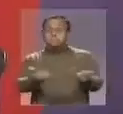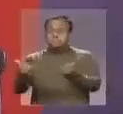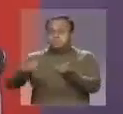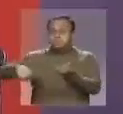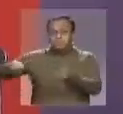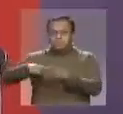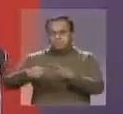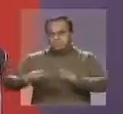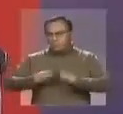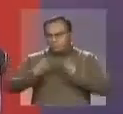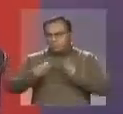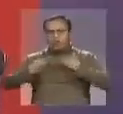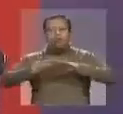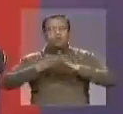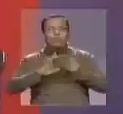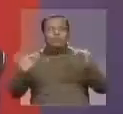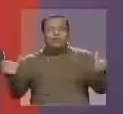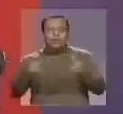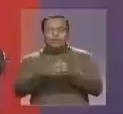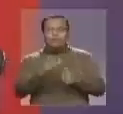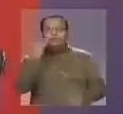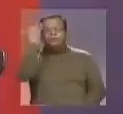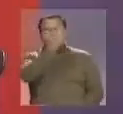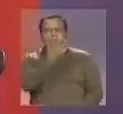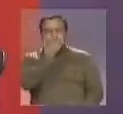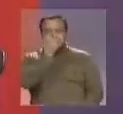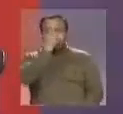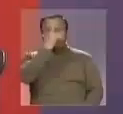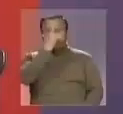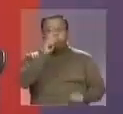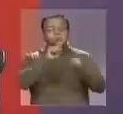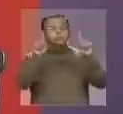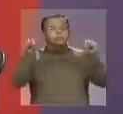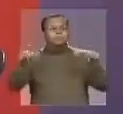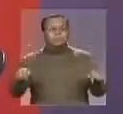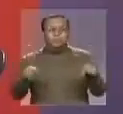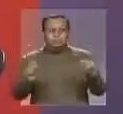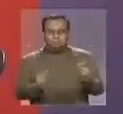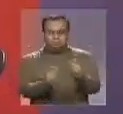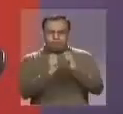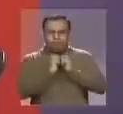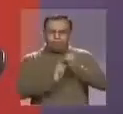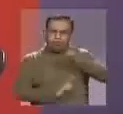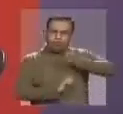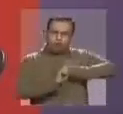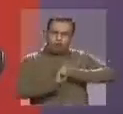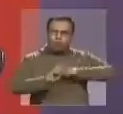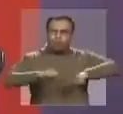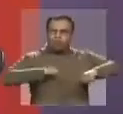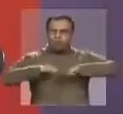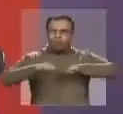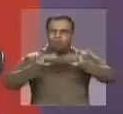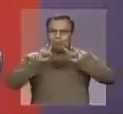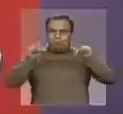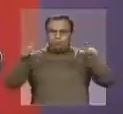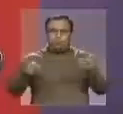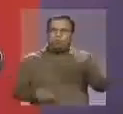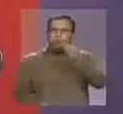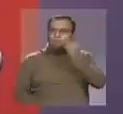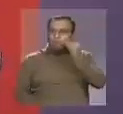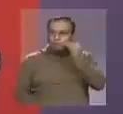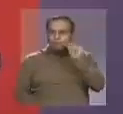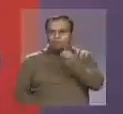vive específicamente en las comunidades negras, y es que es el papel que cumplen las mujeres, digamos, en cuanto a los